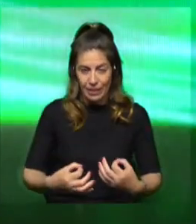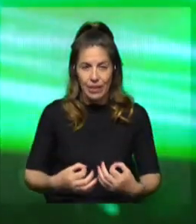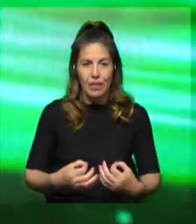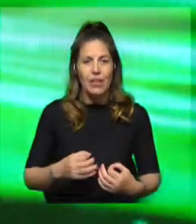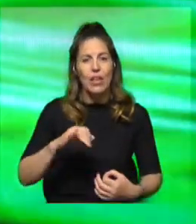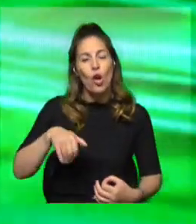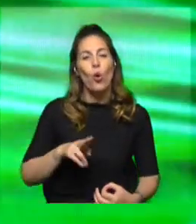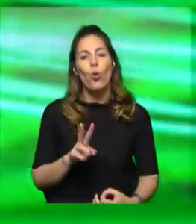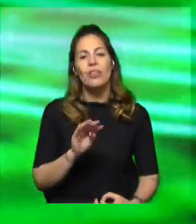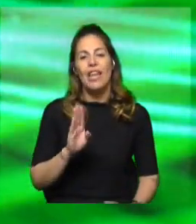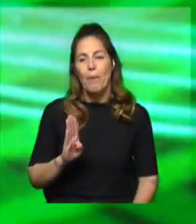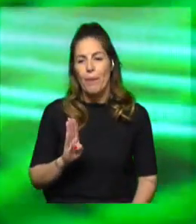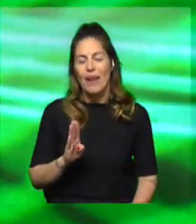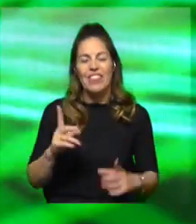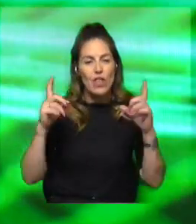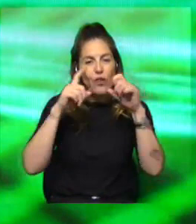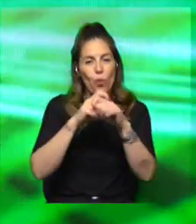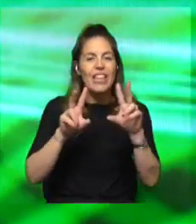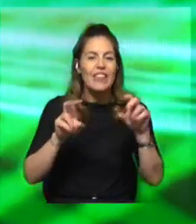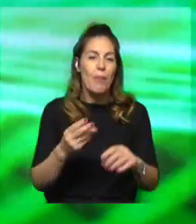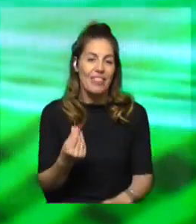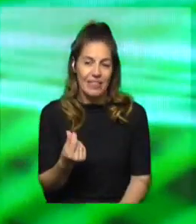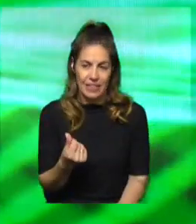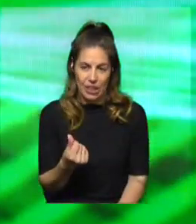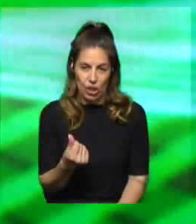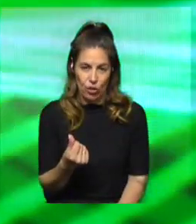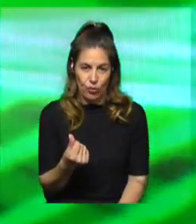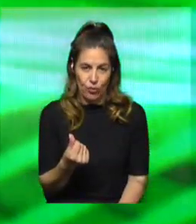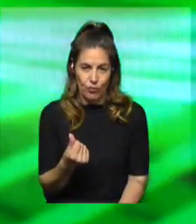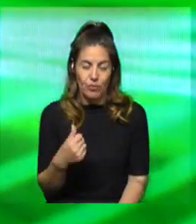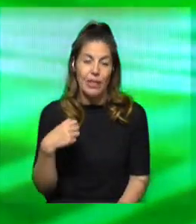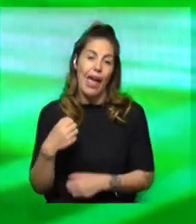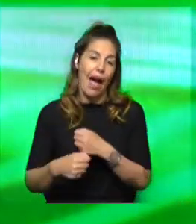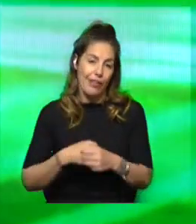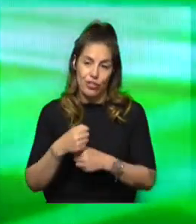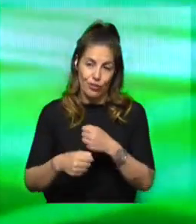tiene dificultades en términos presupuestales de larga data.